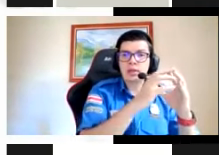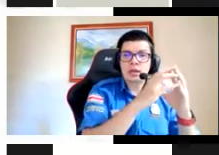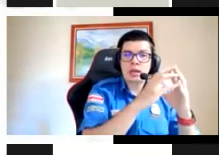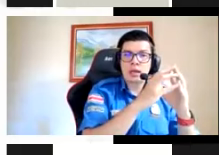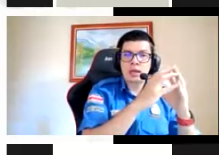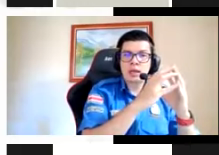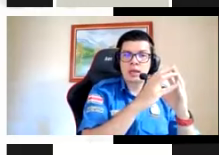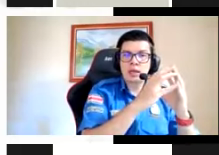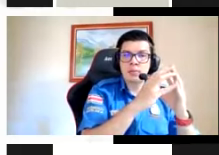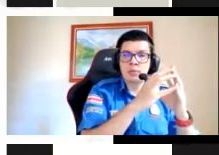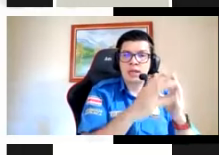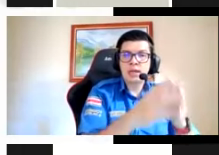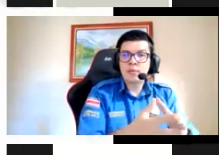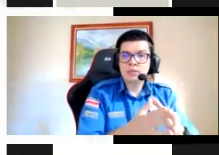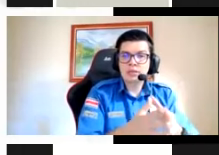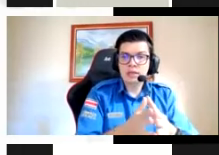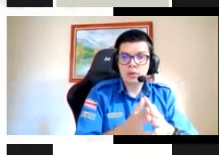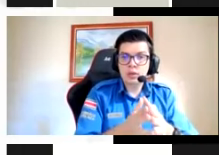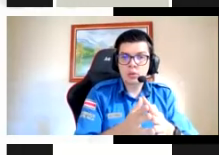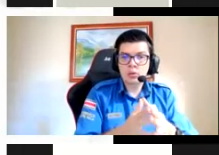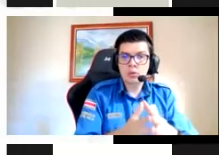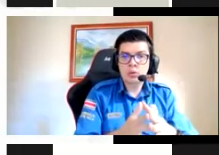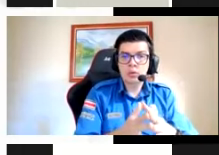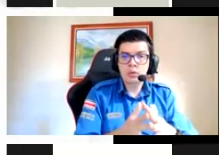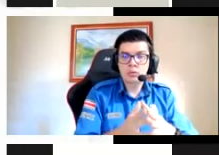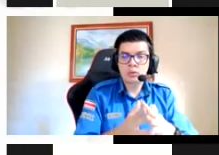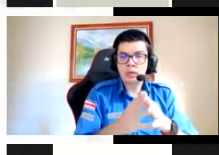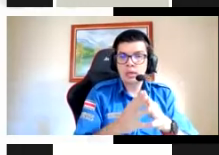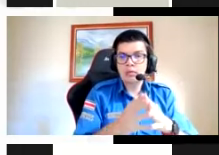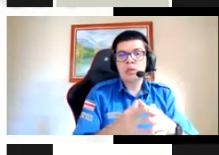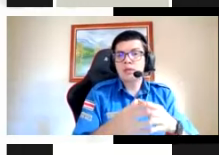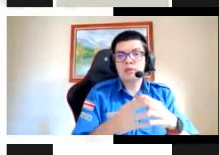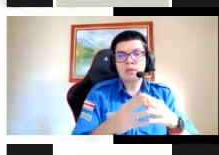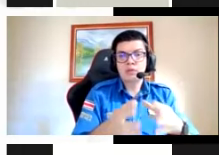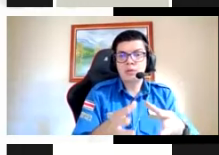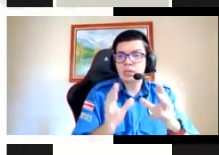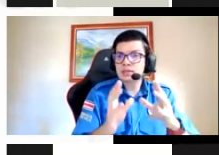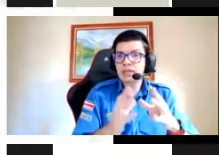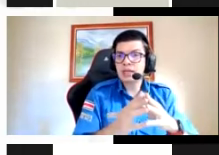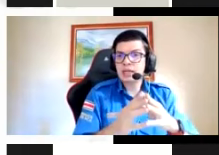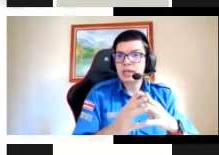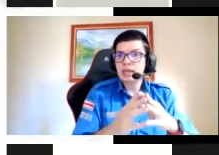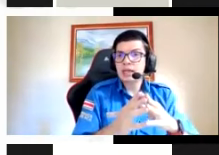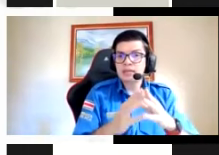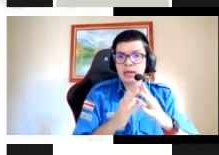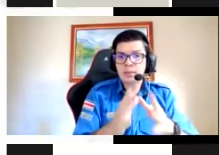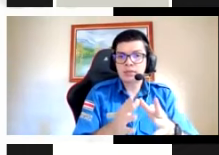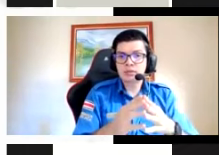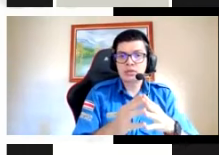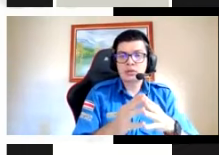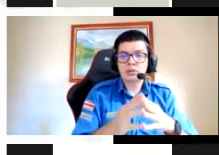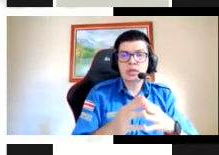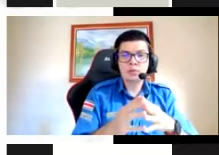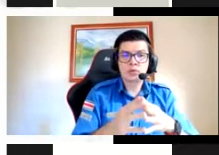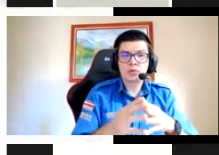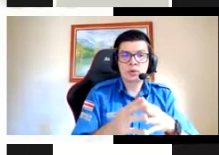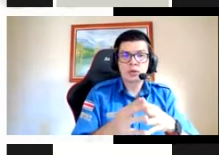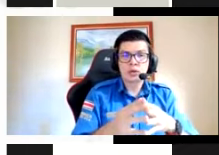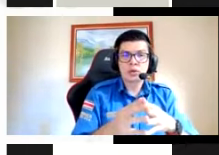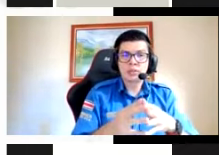¿Ok? ¿Qué vamos a hacer cuando un edificio esté en llamas y nos